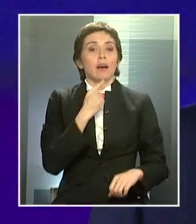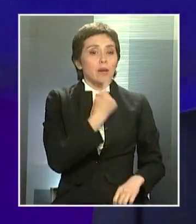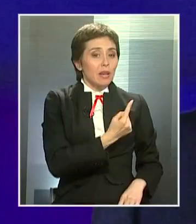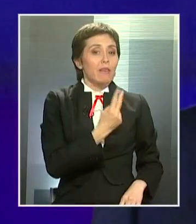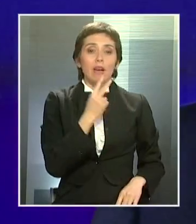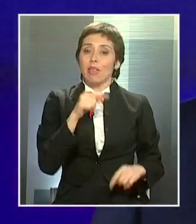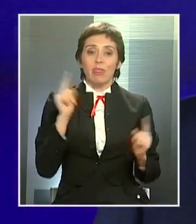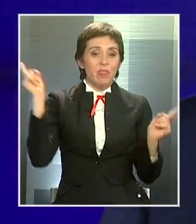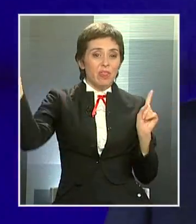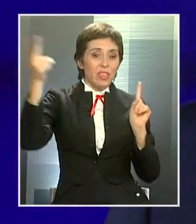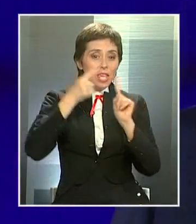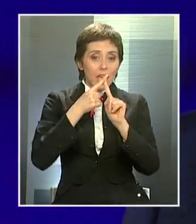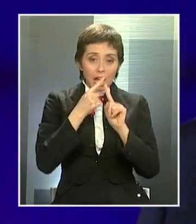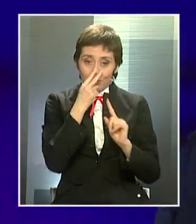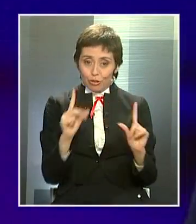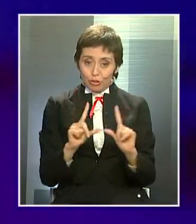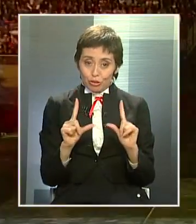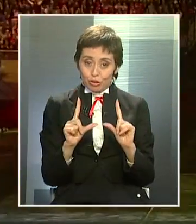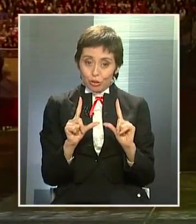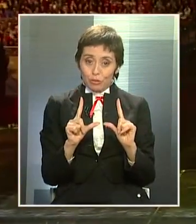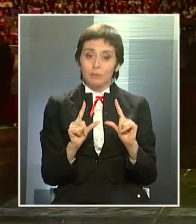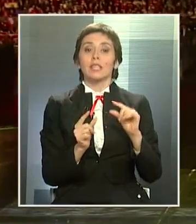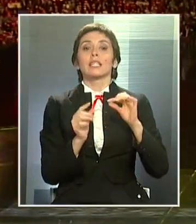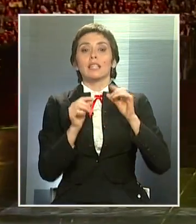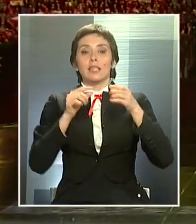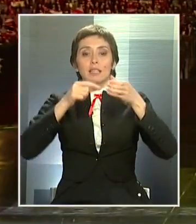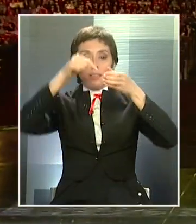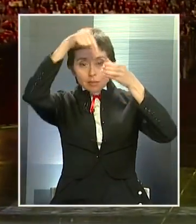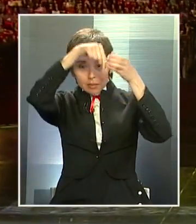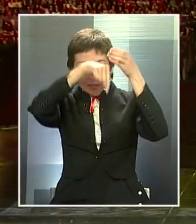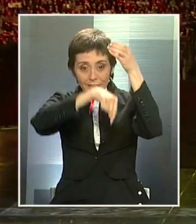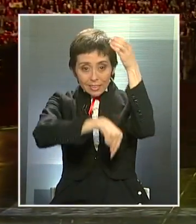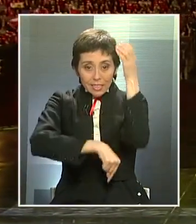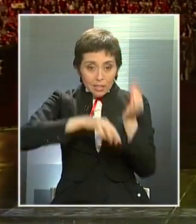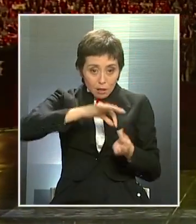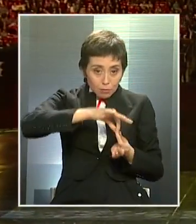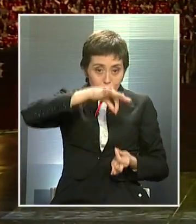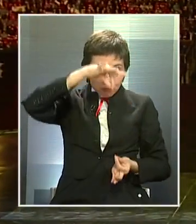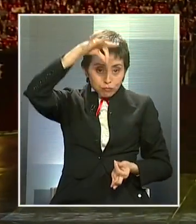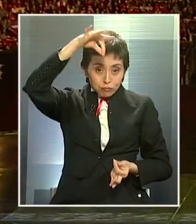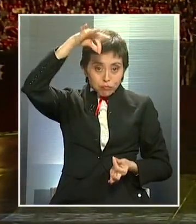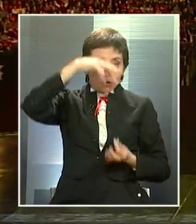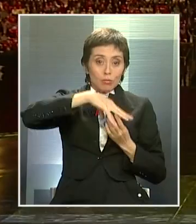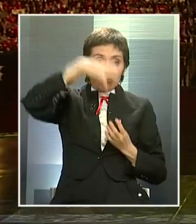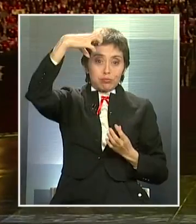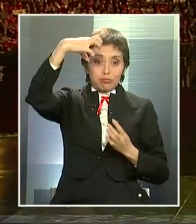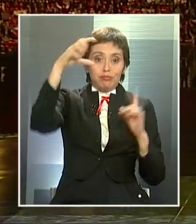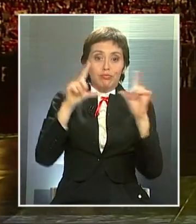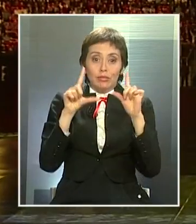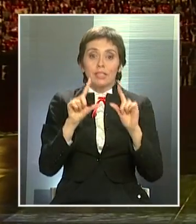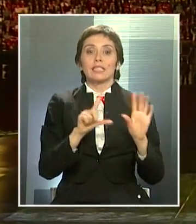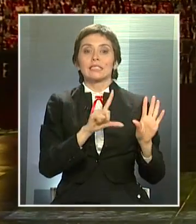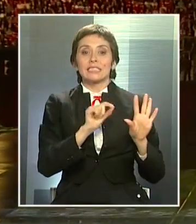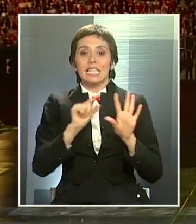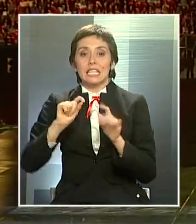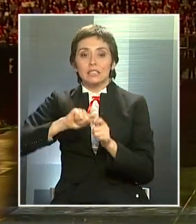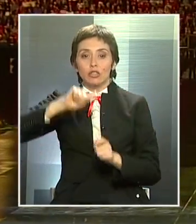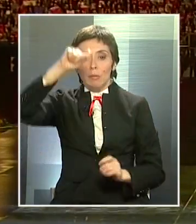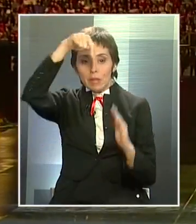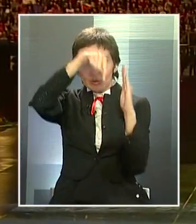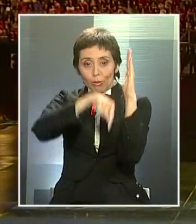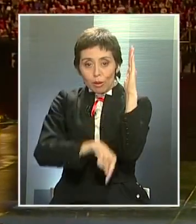en directo, a través de la fibra óptica desde el fondo de la mina a 700 metros de